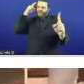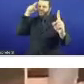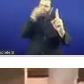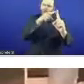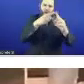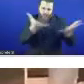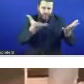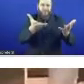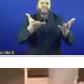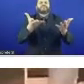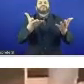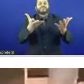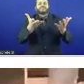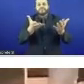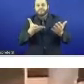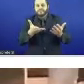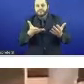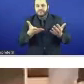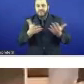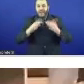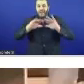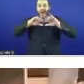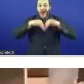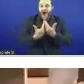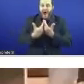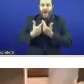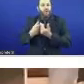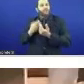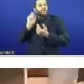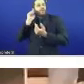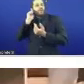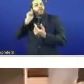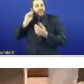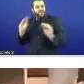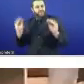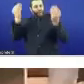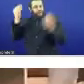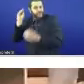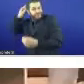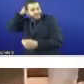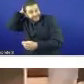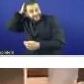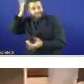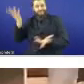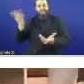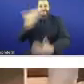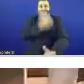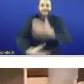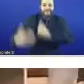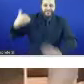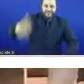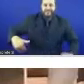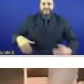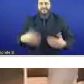niñas indígenas o las niñas discapacitadas son las que están en peor situación frente a la